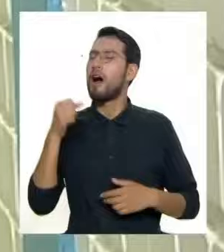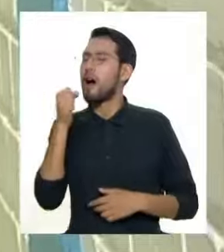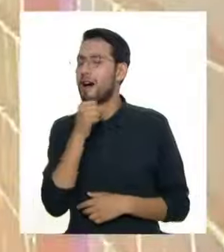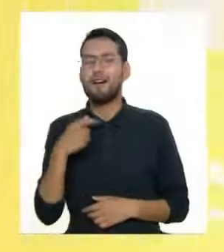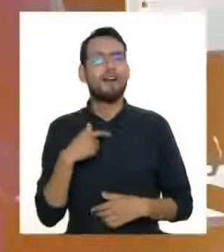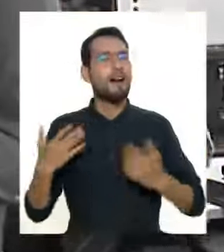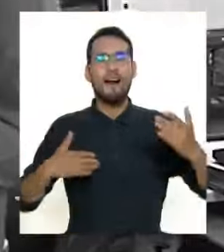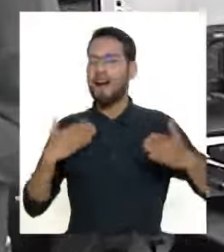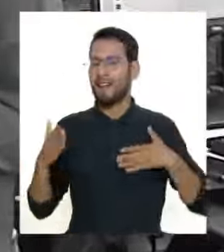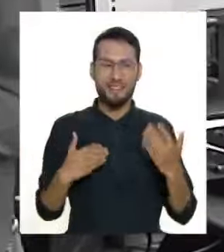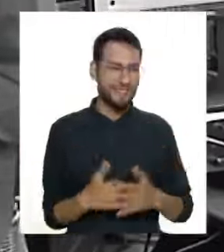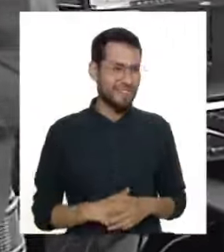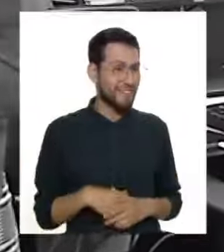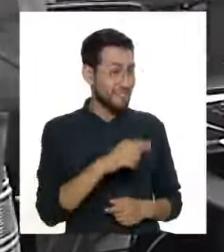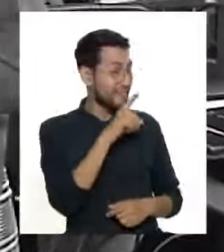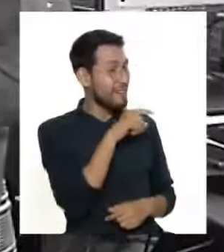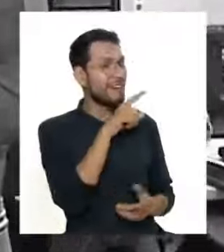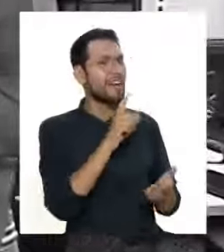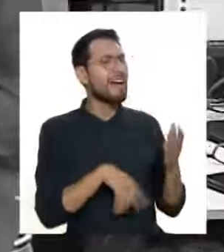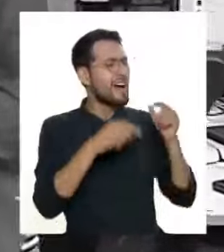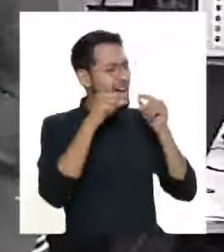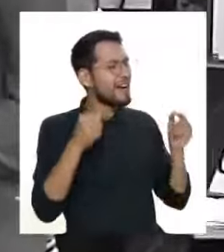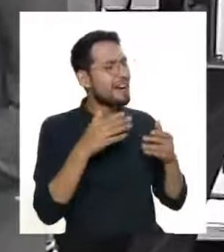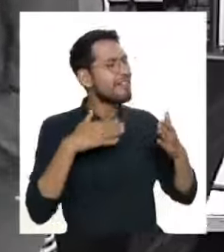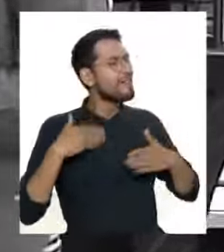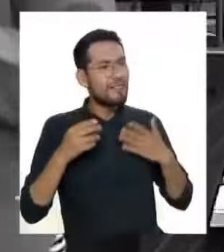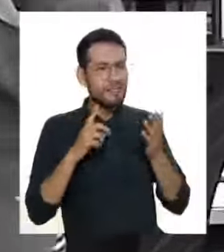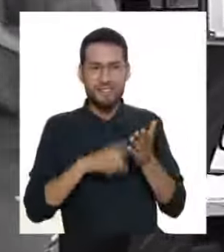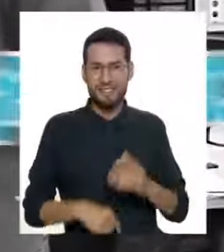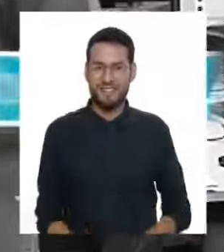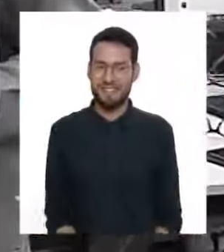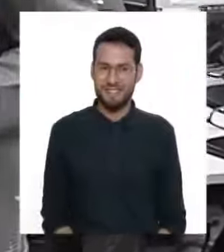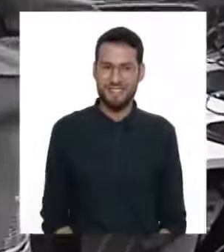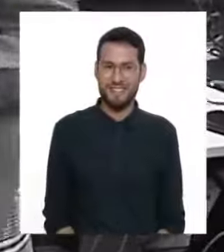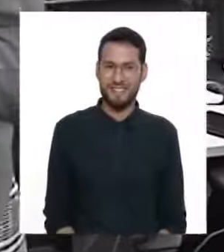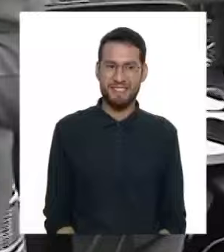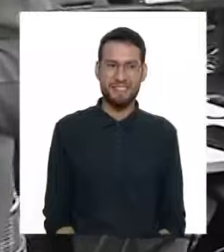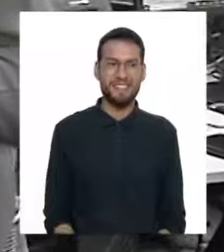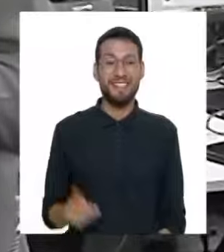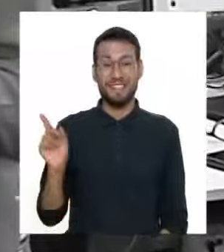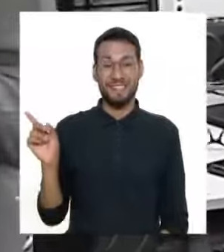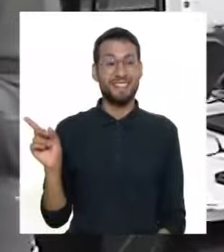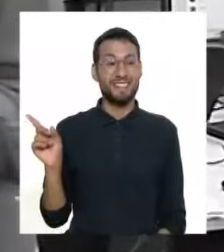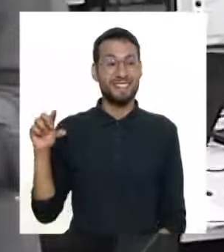mucha felicidad. Danos un datito. En quechua, ¿cómo se dice felicidad? Cusiricuichic.